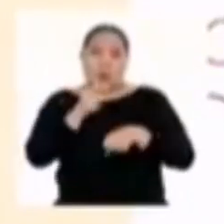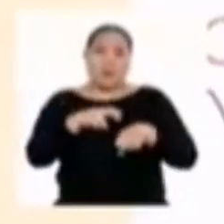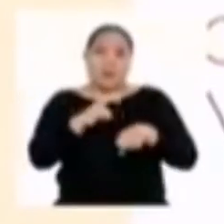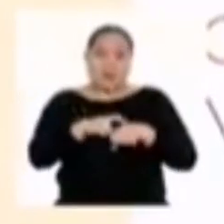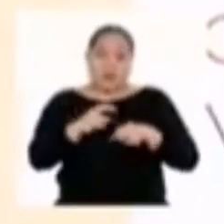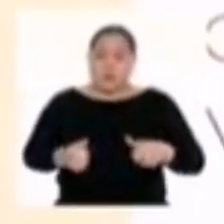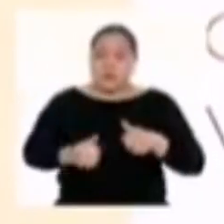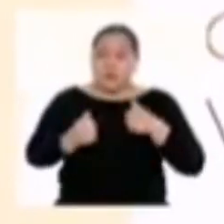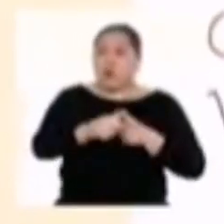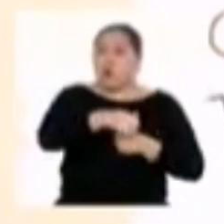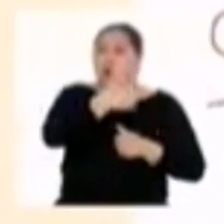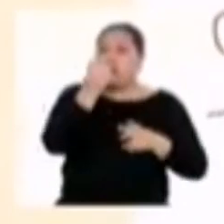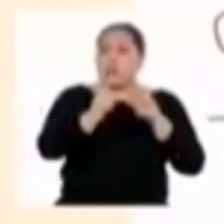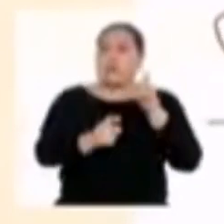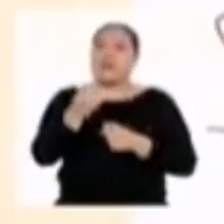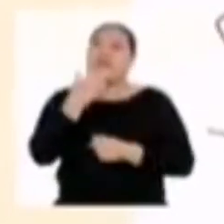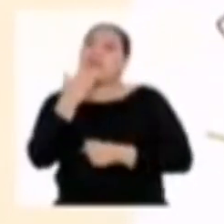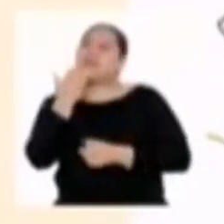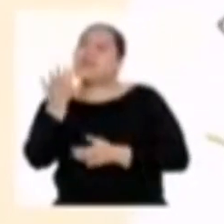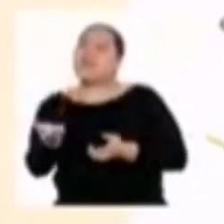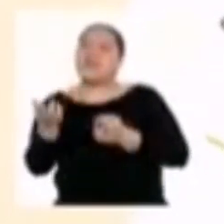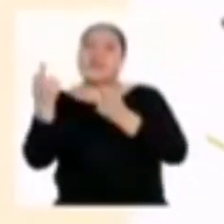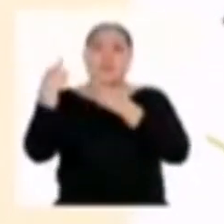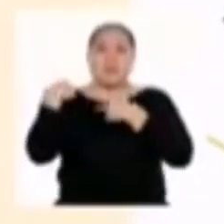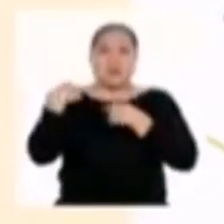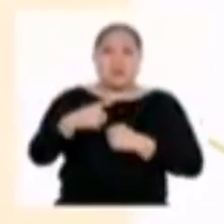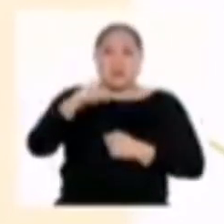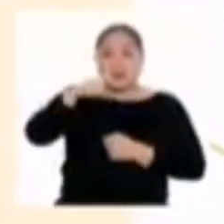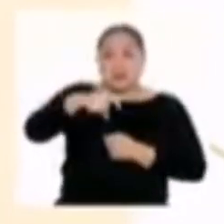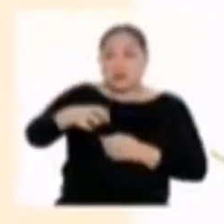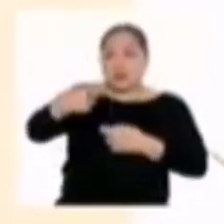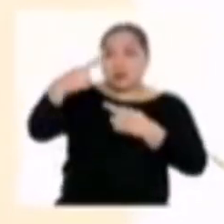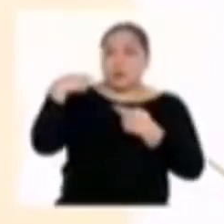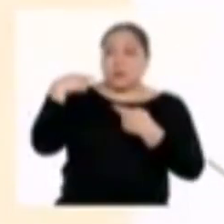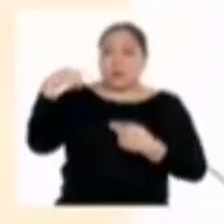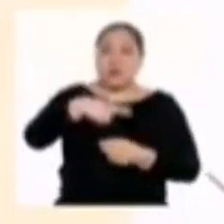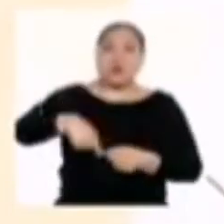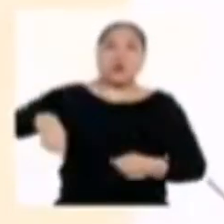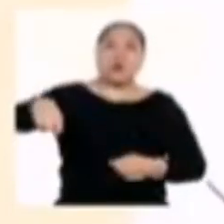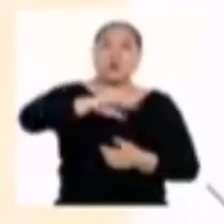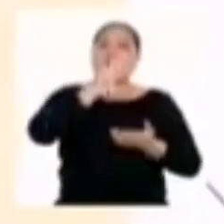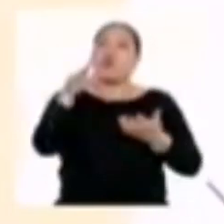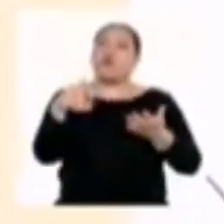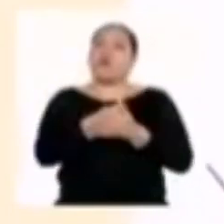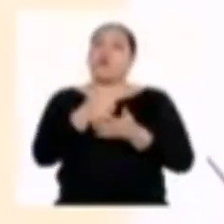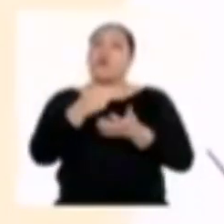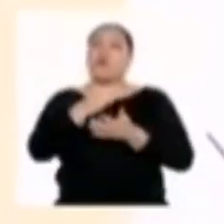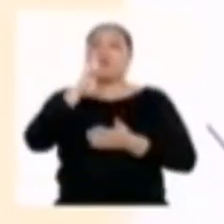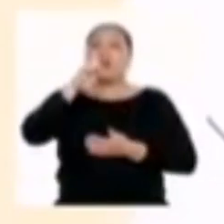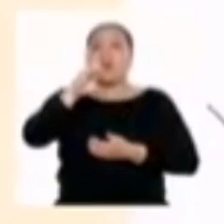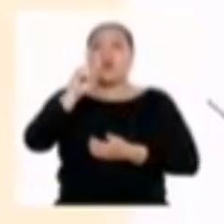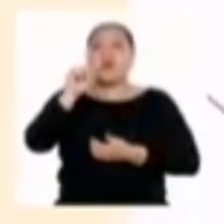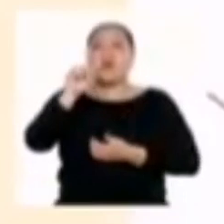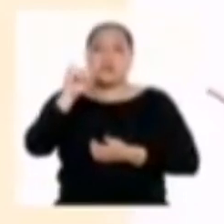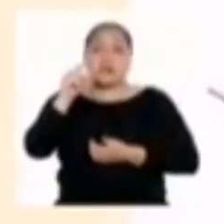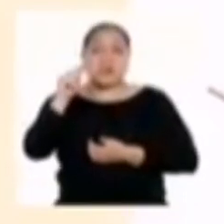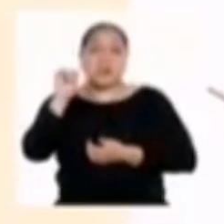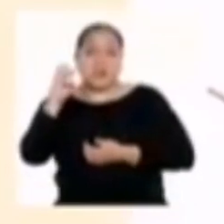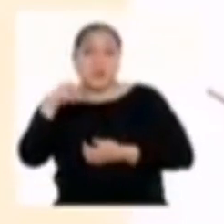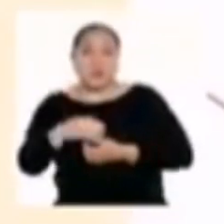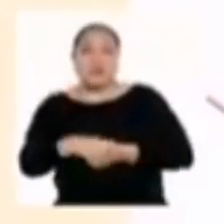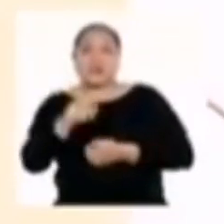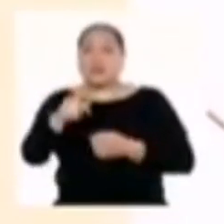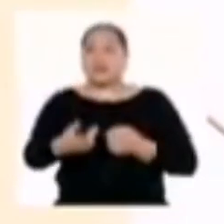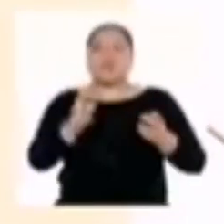viven otros seres vivos, ¿quién más lo hará? Debemos ser responsables con este y todos los ecosistemas. Estamos contaminando